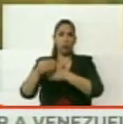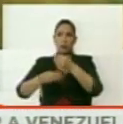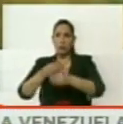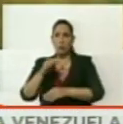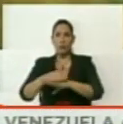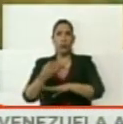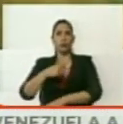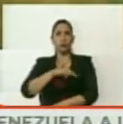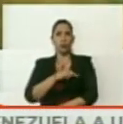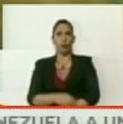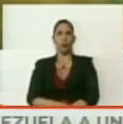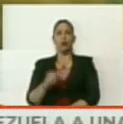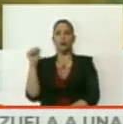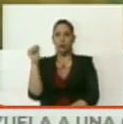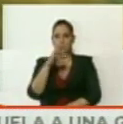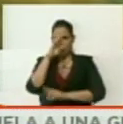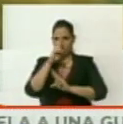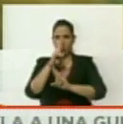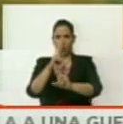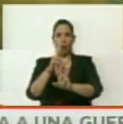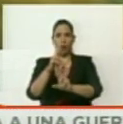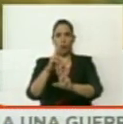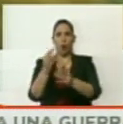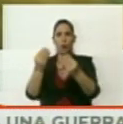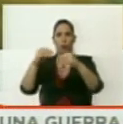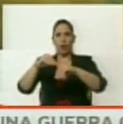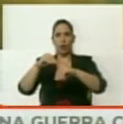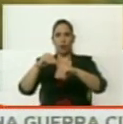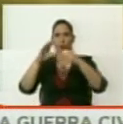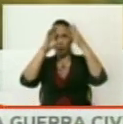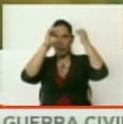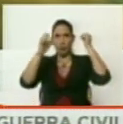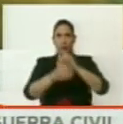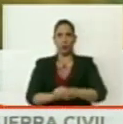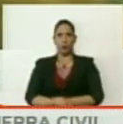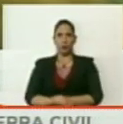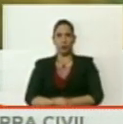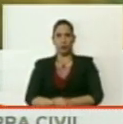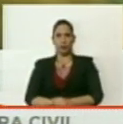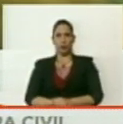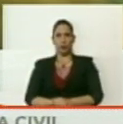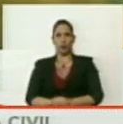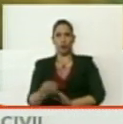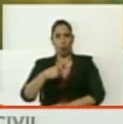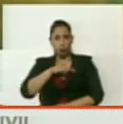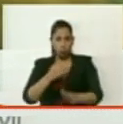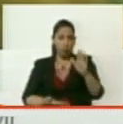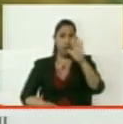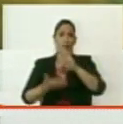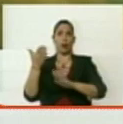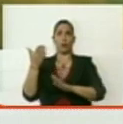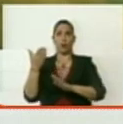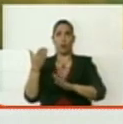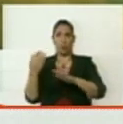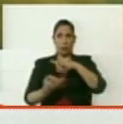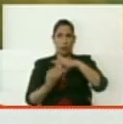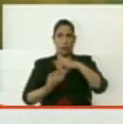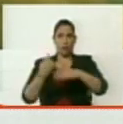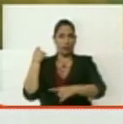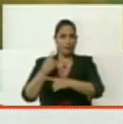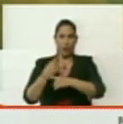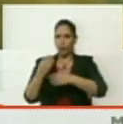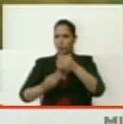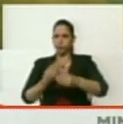nosotros sí respetamos las convenciones diplomáticas. Y nosotros iremos a las instancias que tengamos que ir, del